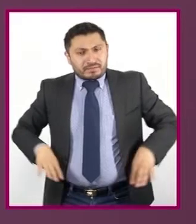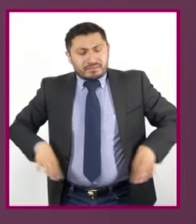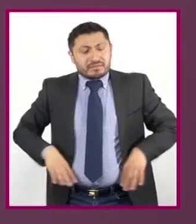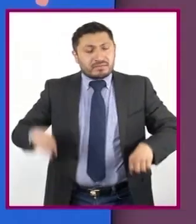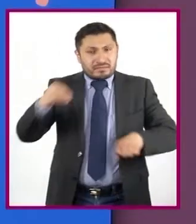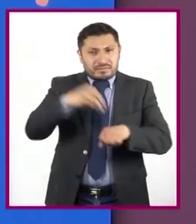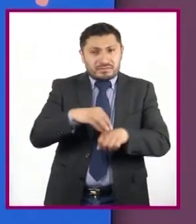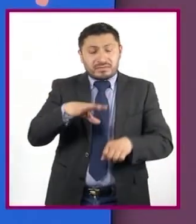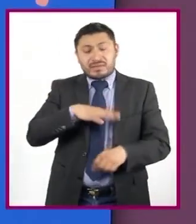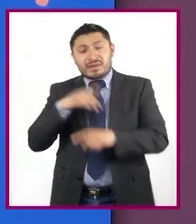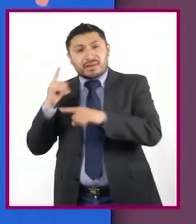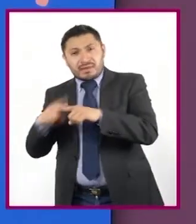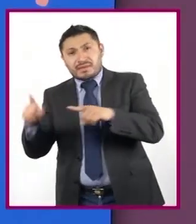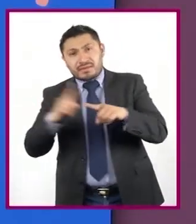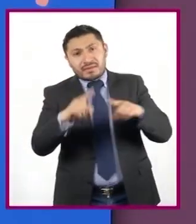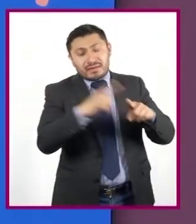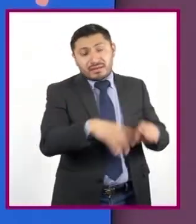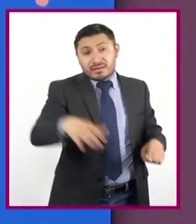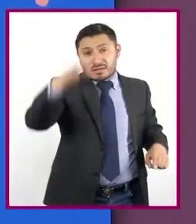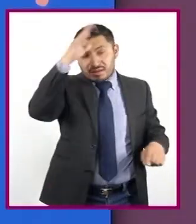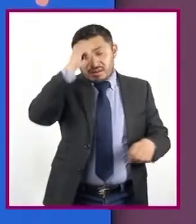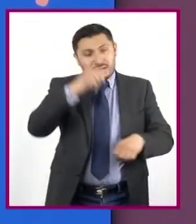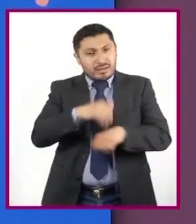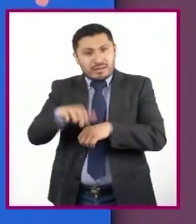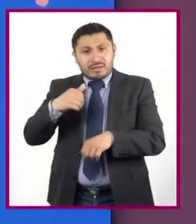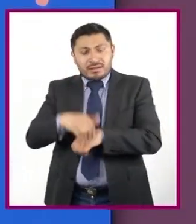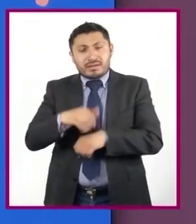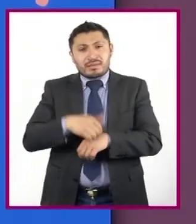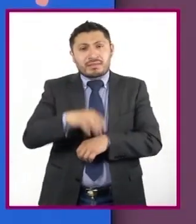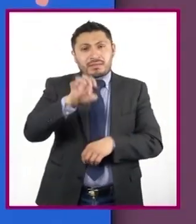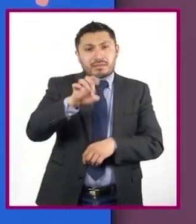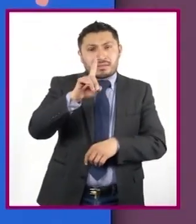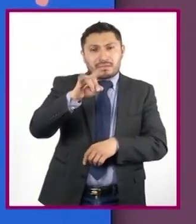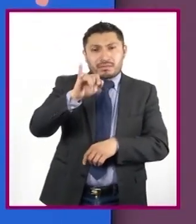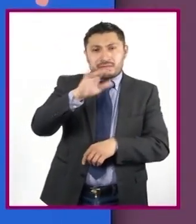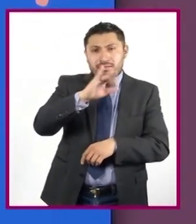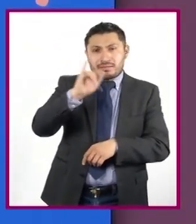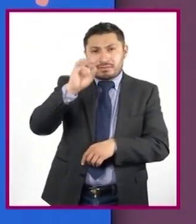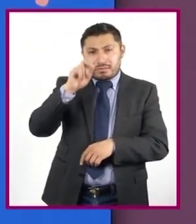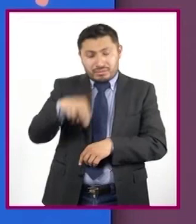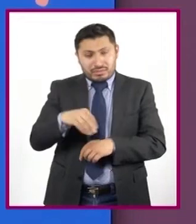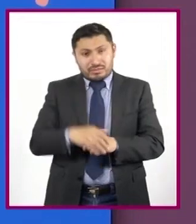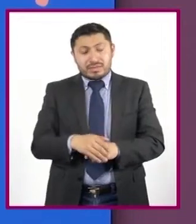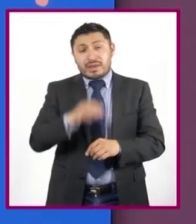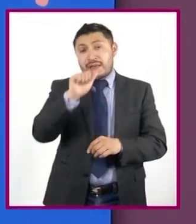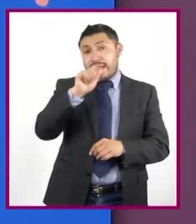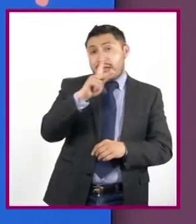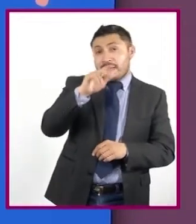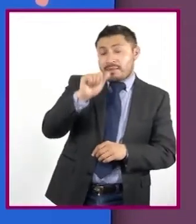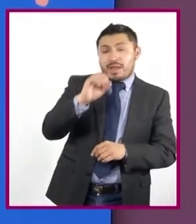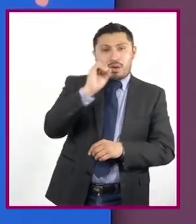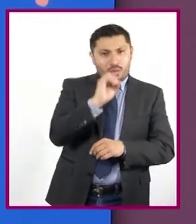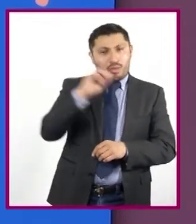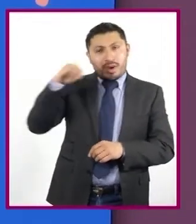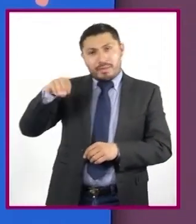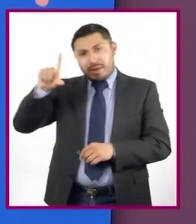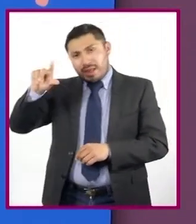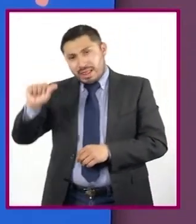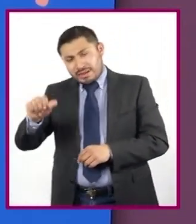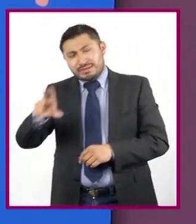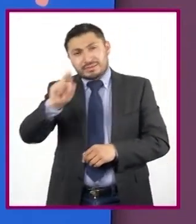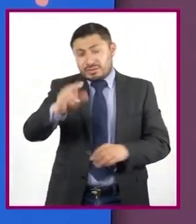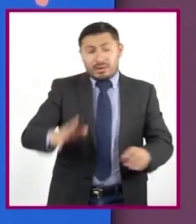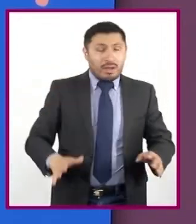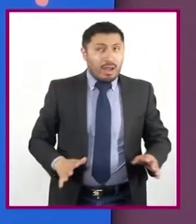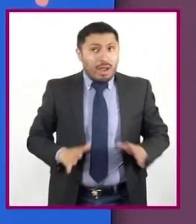Además, varían de acuerdo con el número de edición del manual de estilo APA o MLA. Así que no se